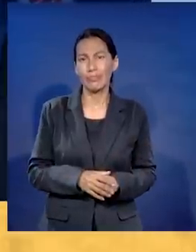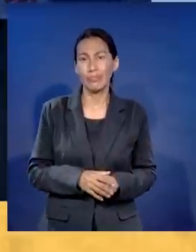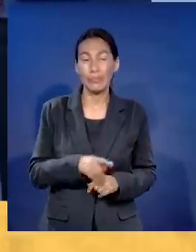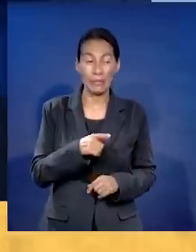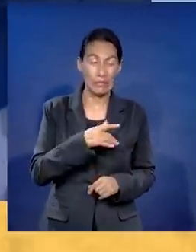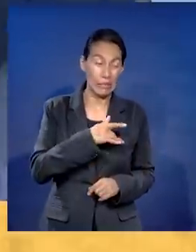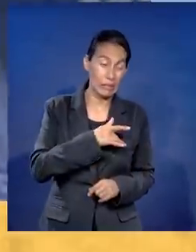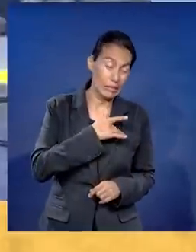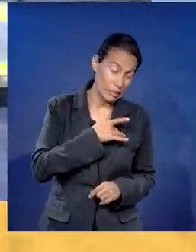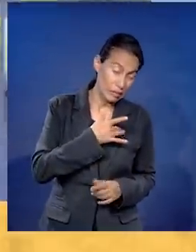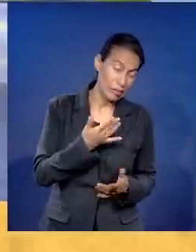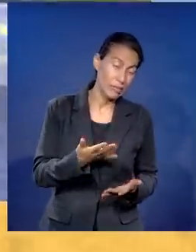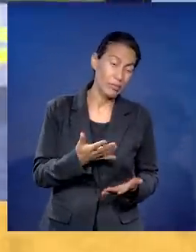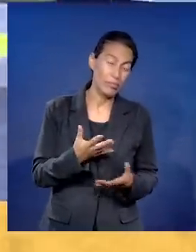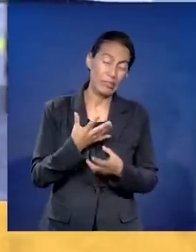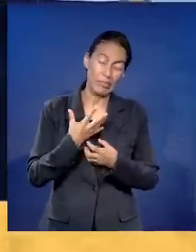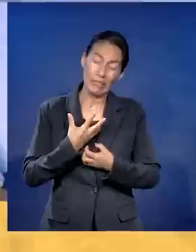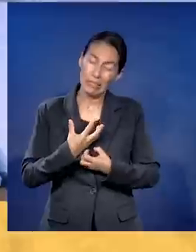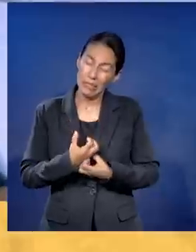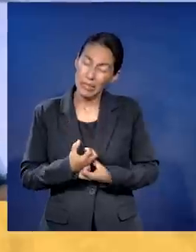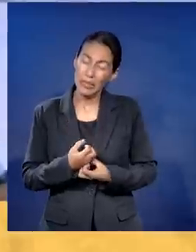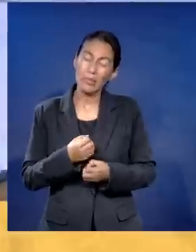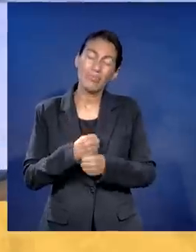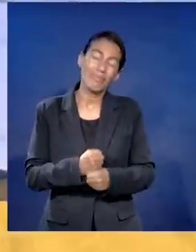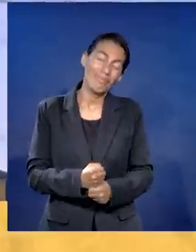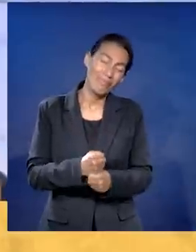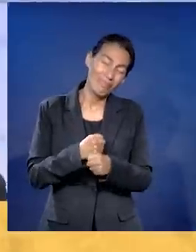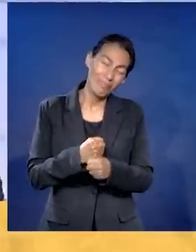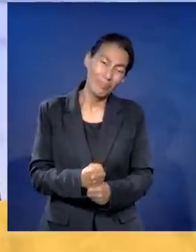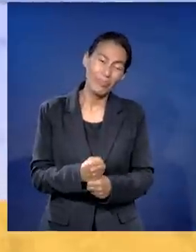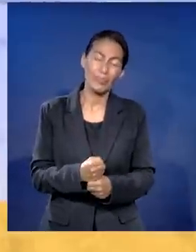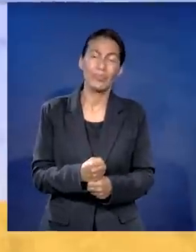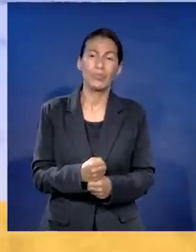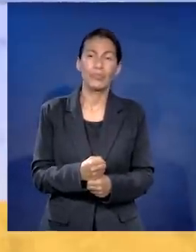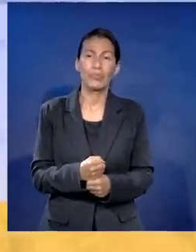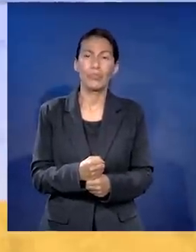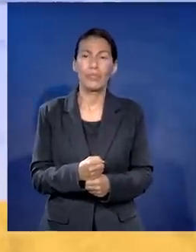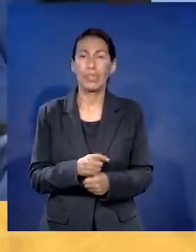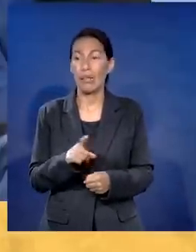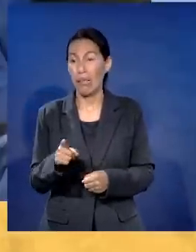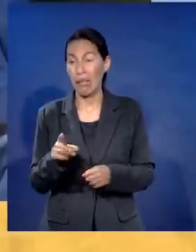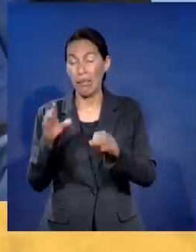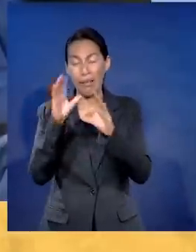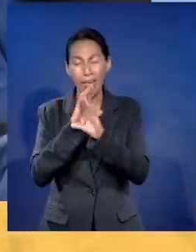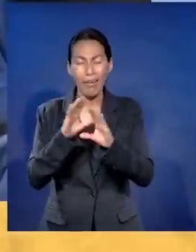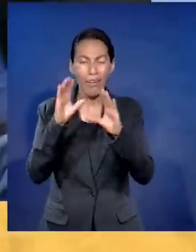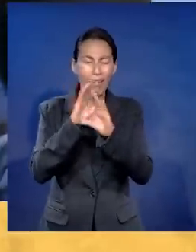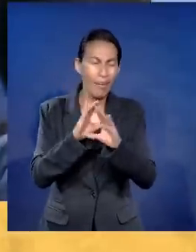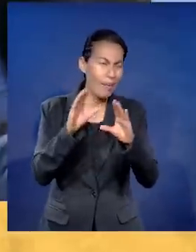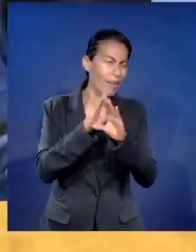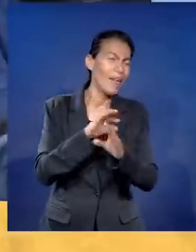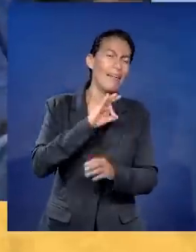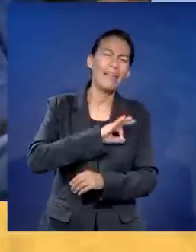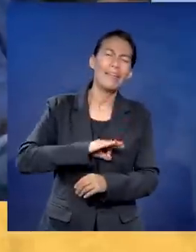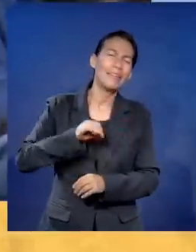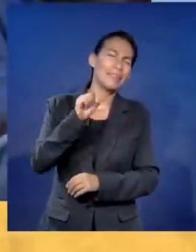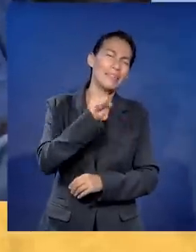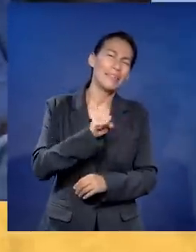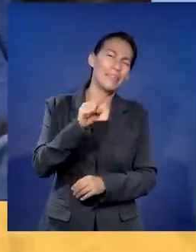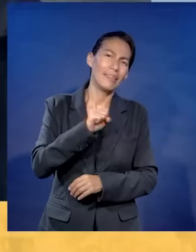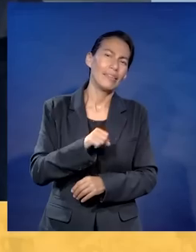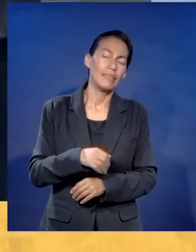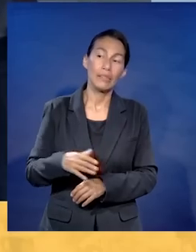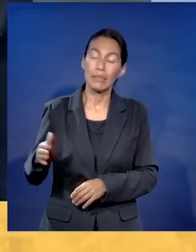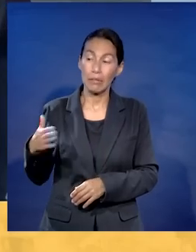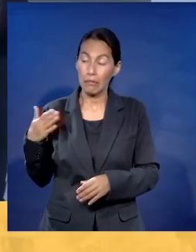y él se siente solo y se siente cargado y se siente destrozado y se siente y va a la a la iglesia y trata de cantar y a